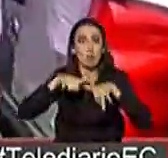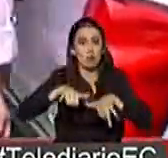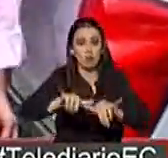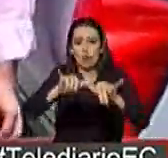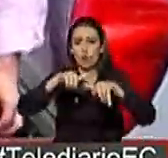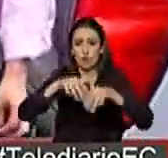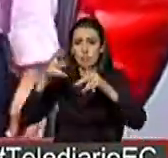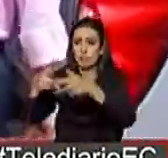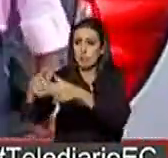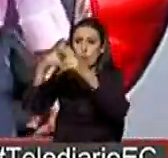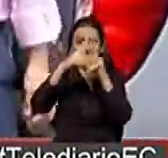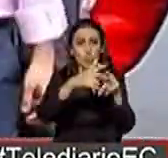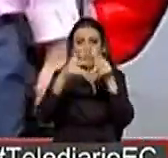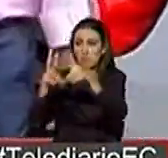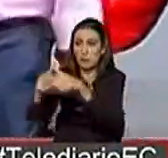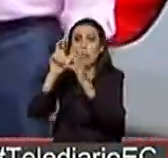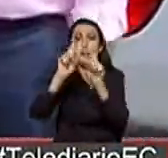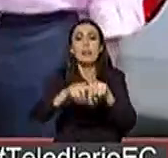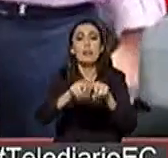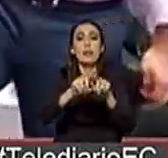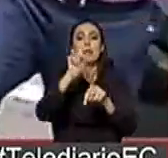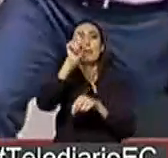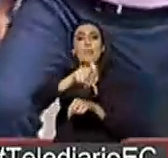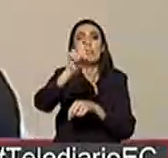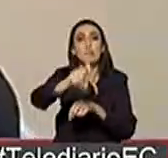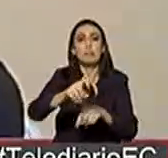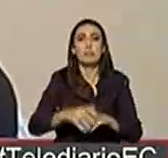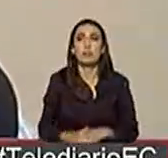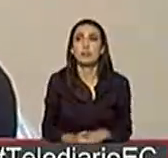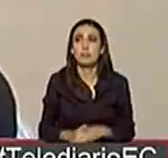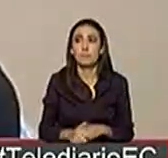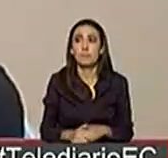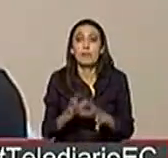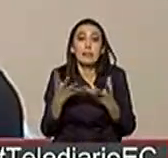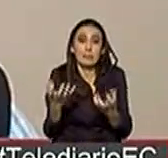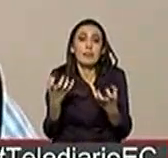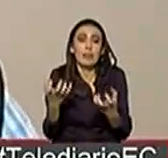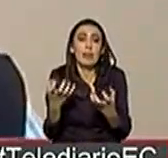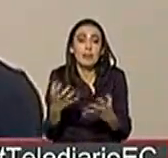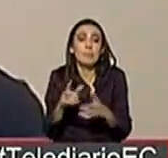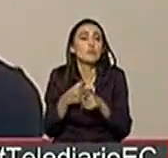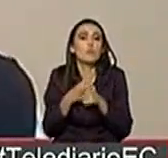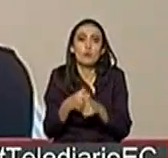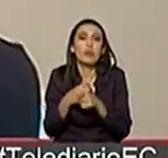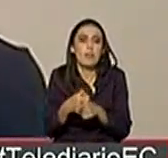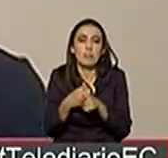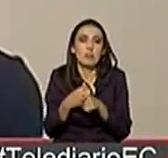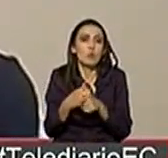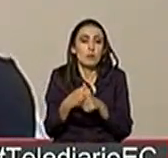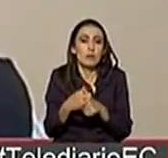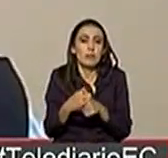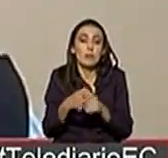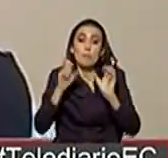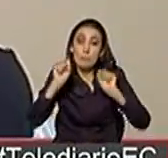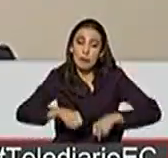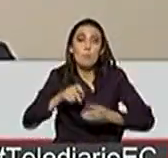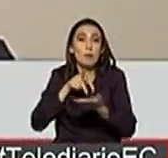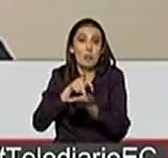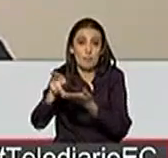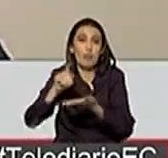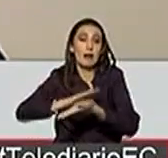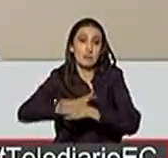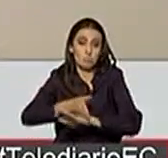otorgando de acuerdo a las necesidades de los afectados lo que intentamos hacer es que sea lo más rápido posible y no